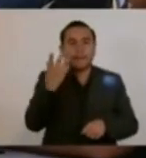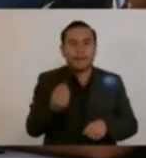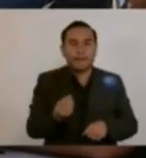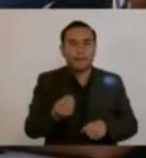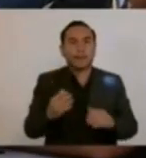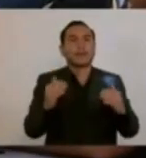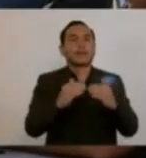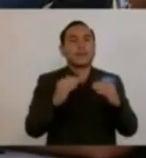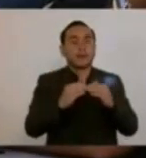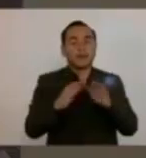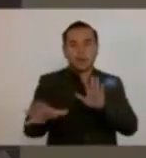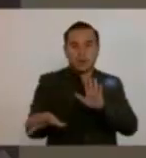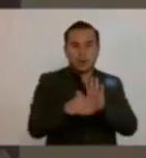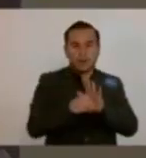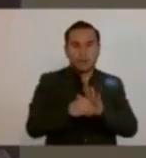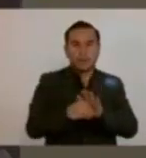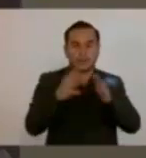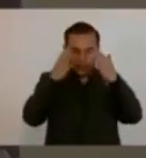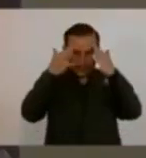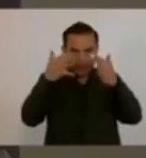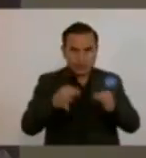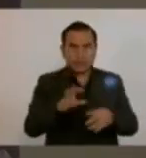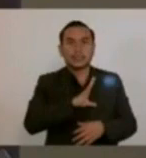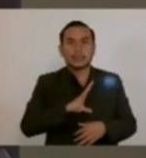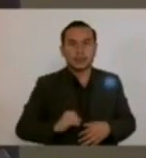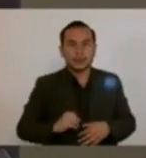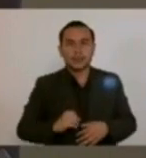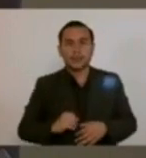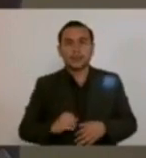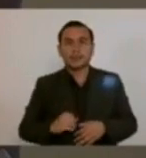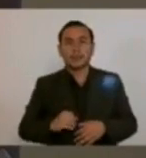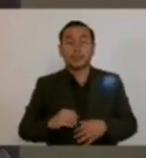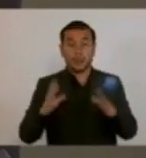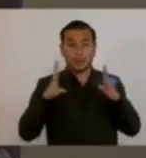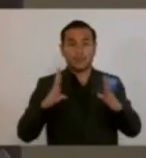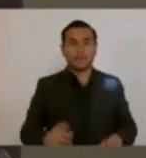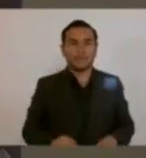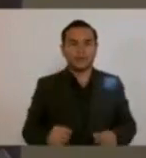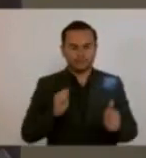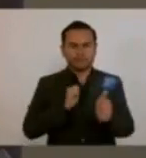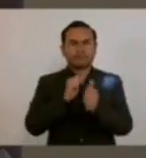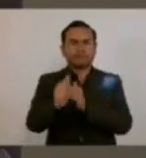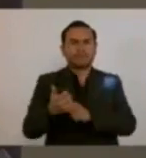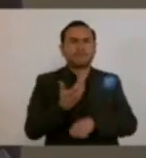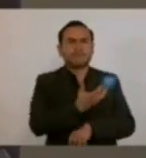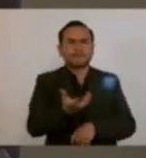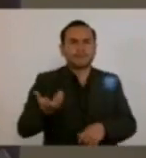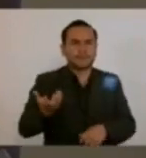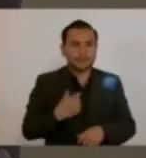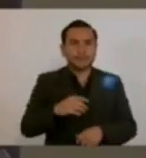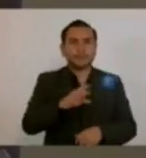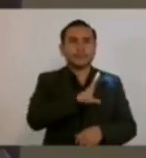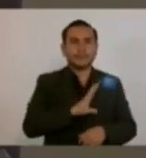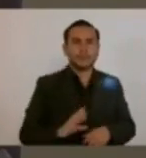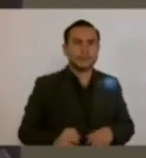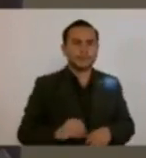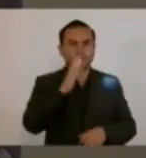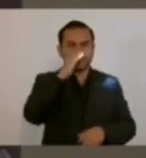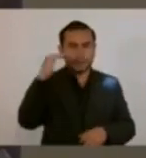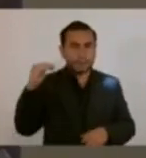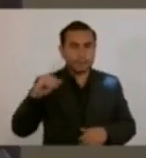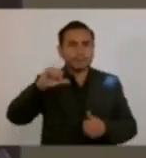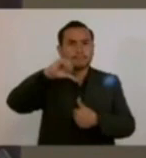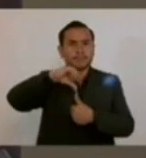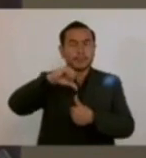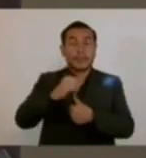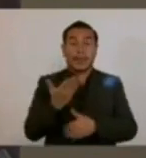estar replicando nuestras medidas. Nuestro gobierno ha estado adelante de todos los demás países de la región al tomar medidas